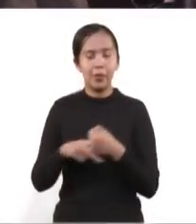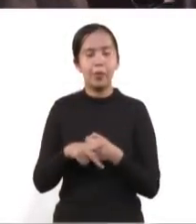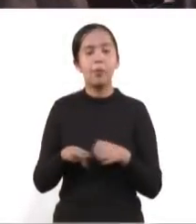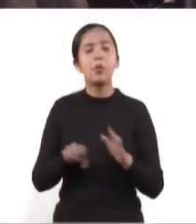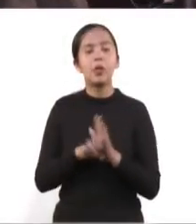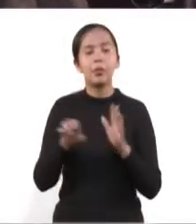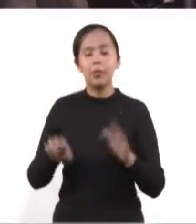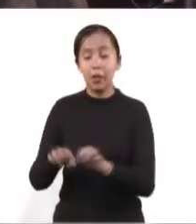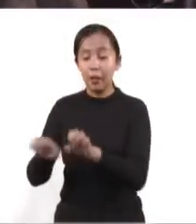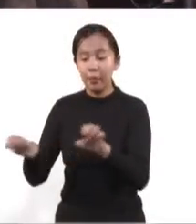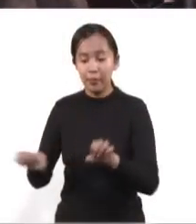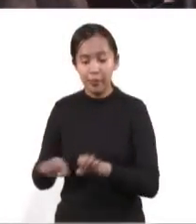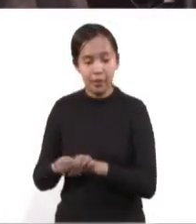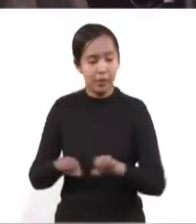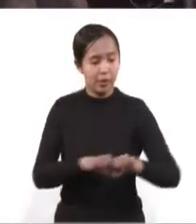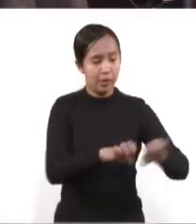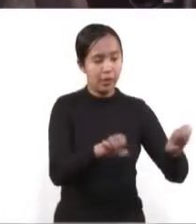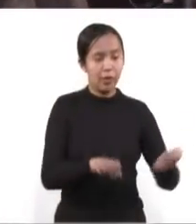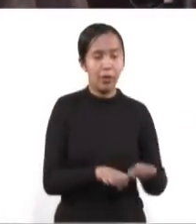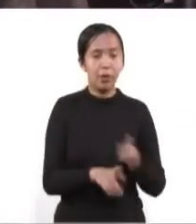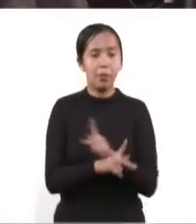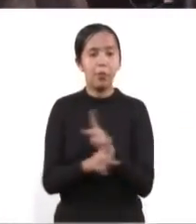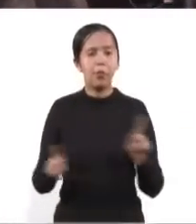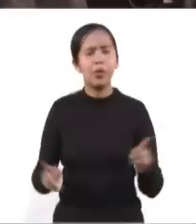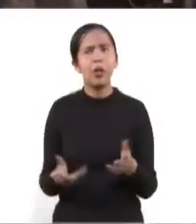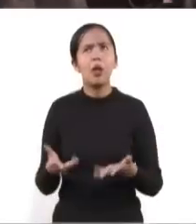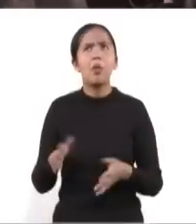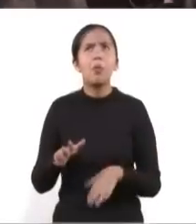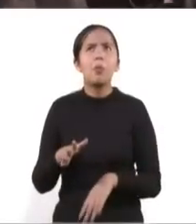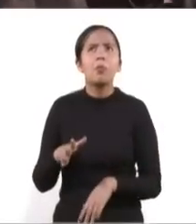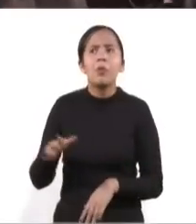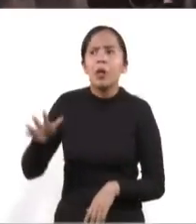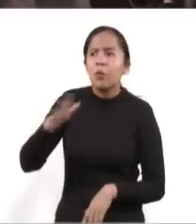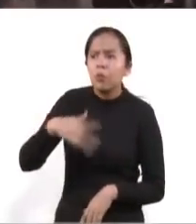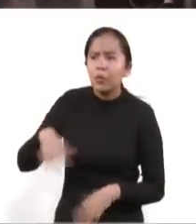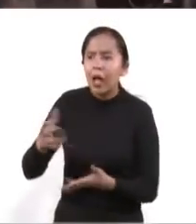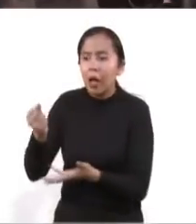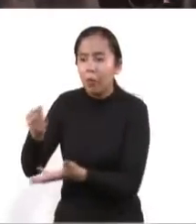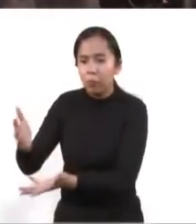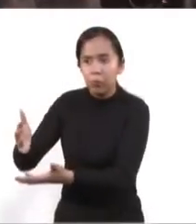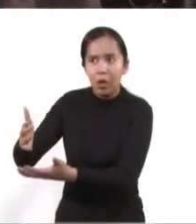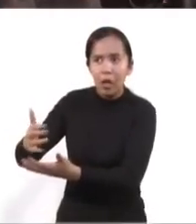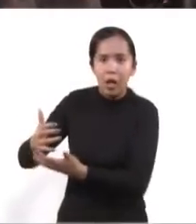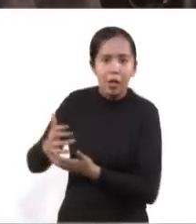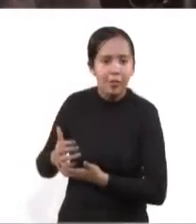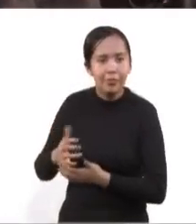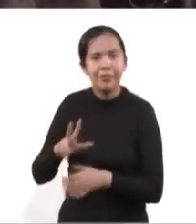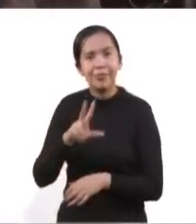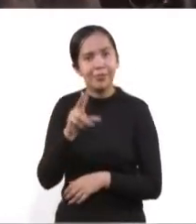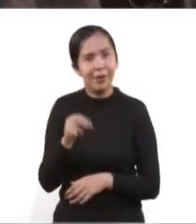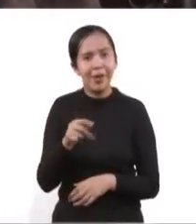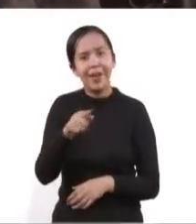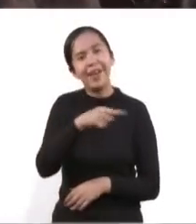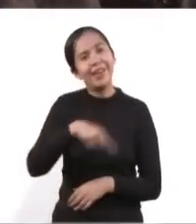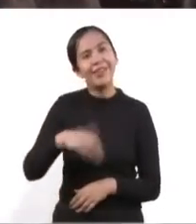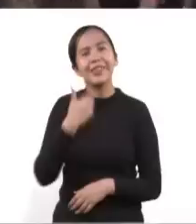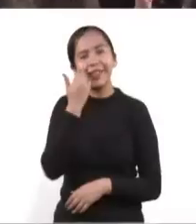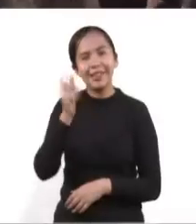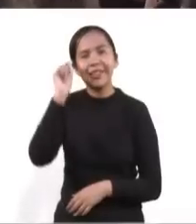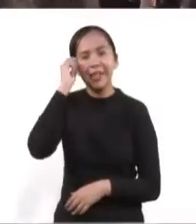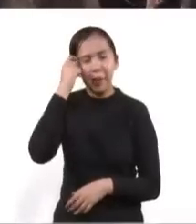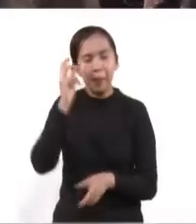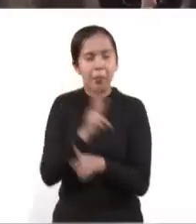públicas no buscan ingresos, las empresas públicas buscan el desarrollo social, para eso fueron creadas.